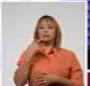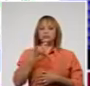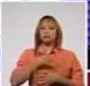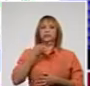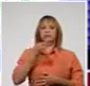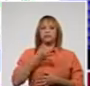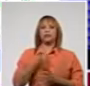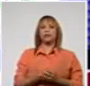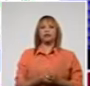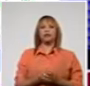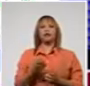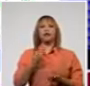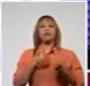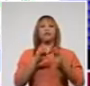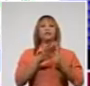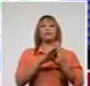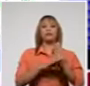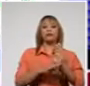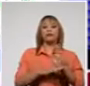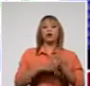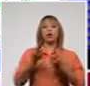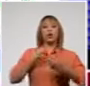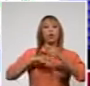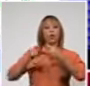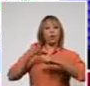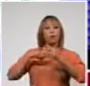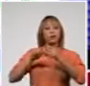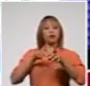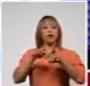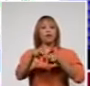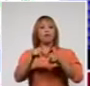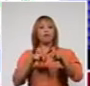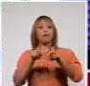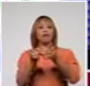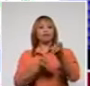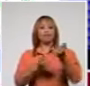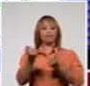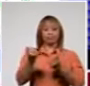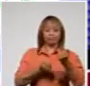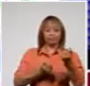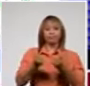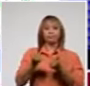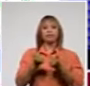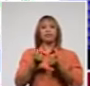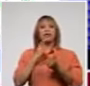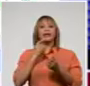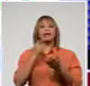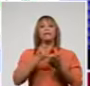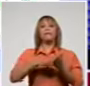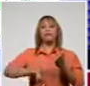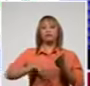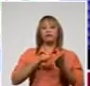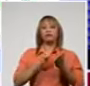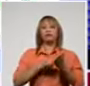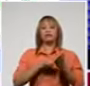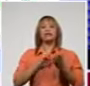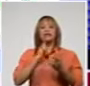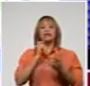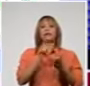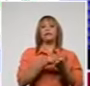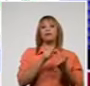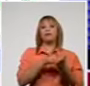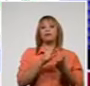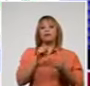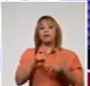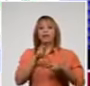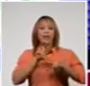medidas relacionadas con el comercio, también la movilidad de los vehículos y por supuesto las multas que ya se están aplicando en la capital